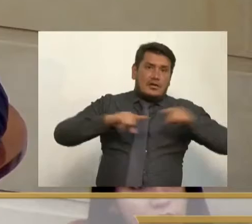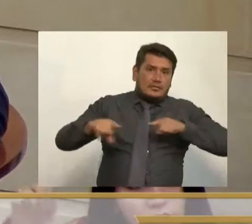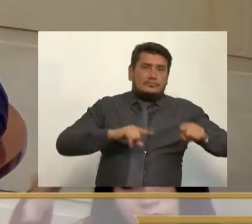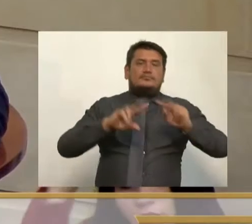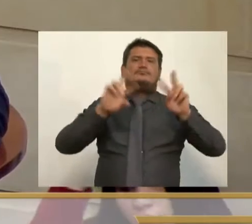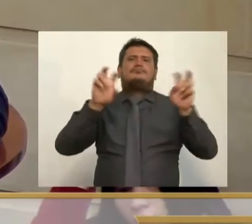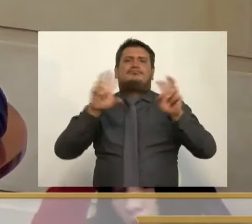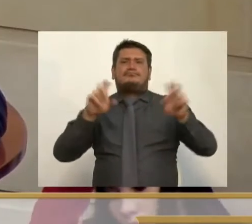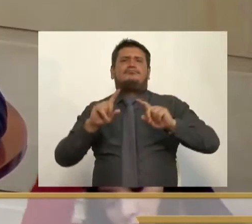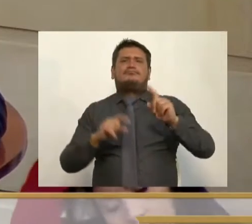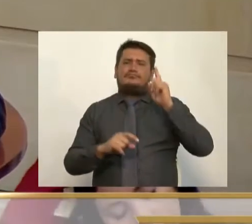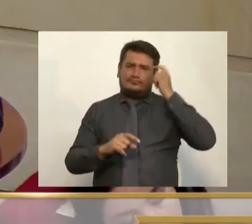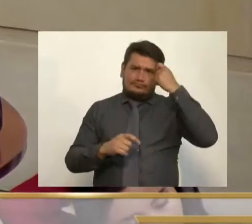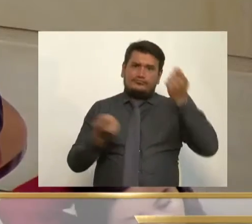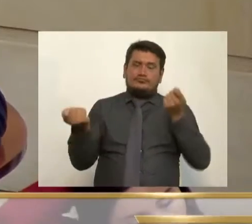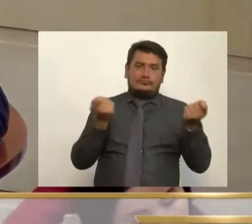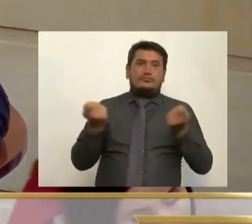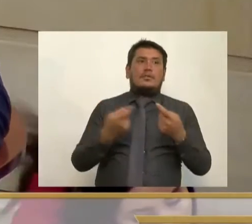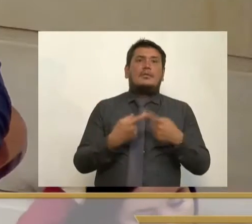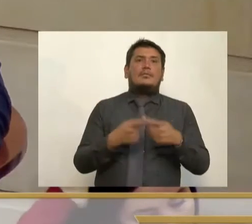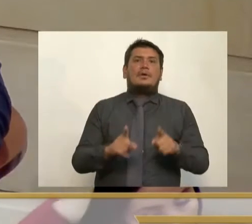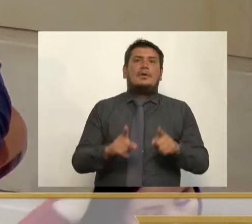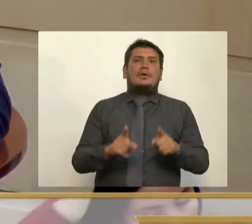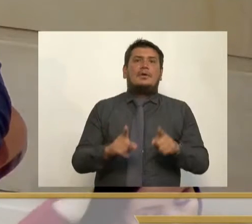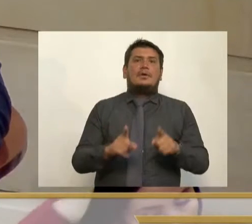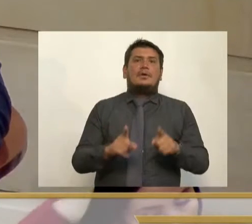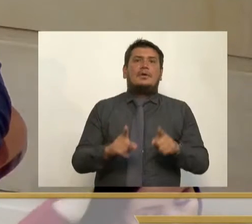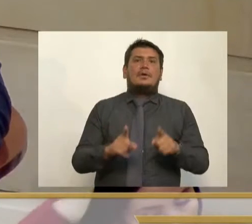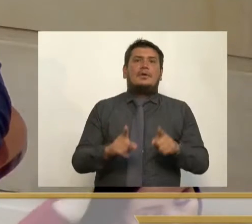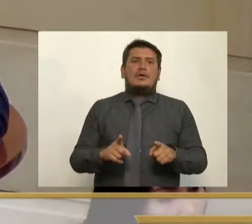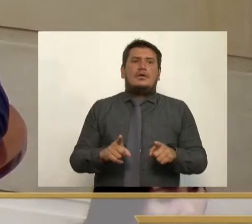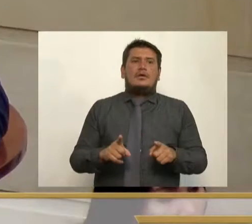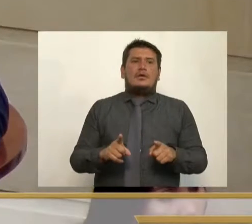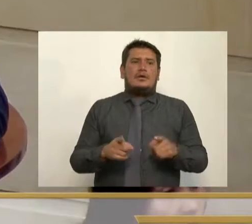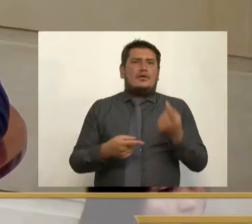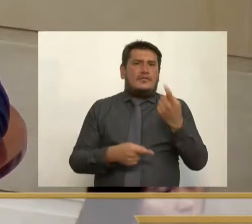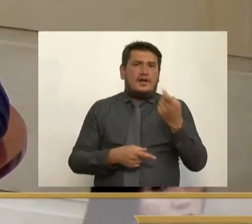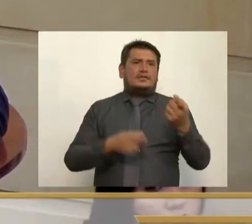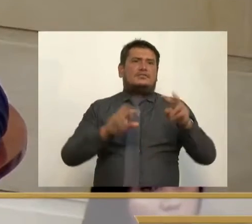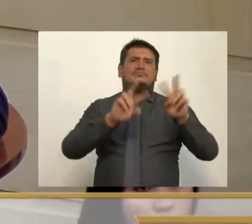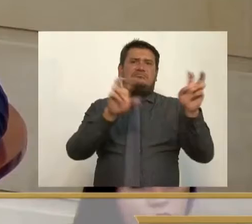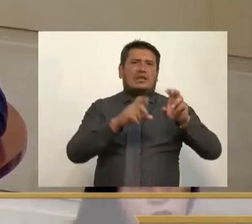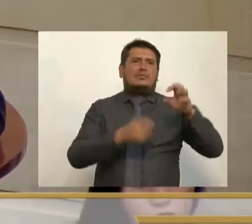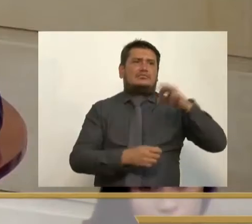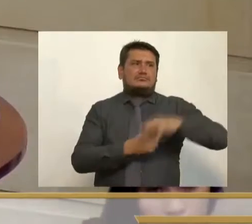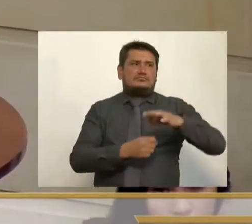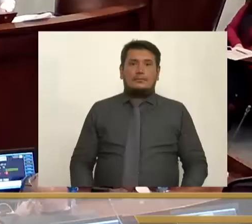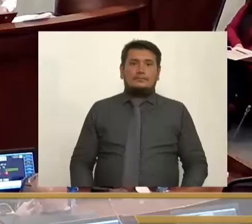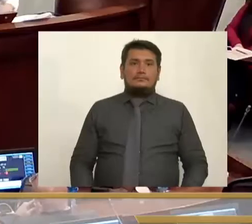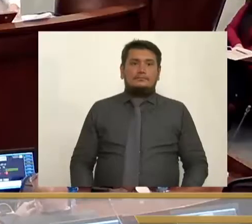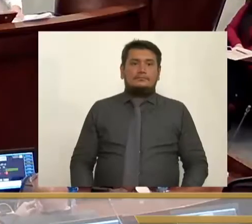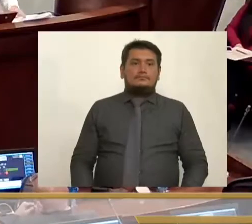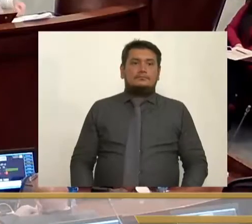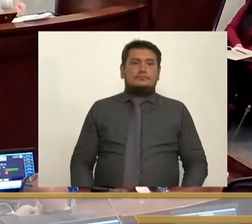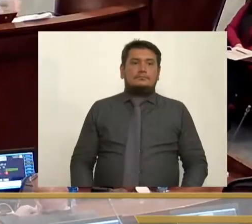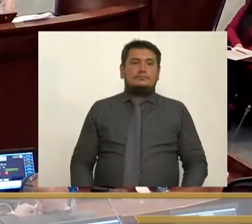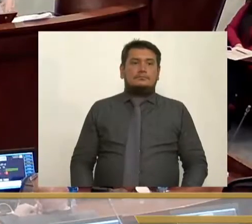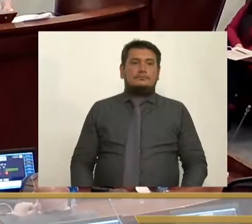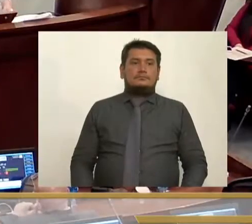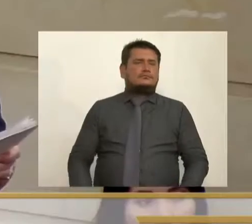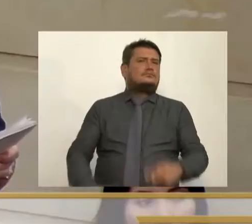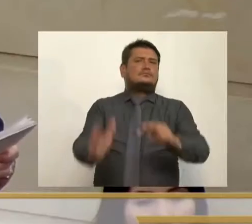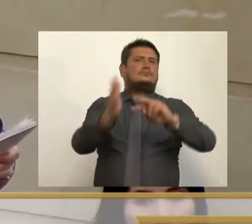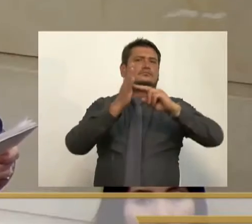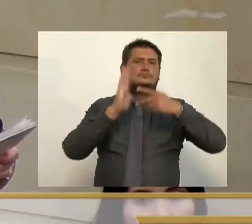pero no a asuntos de legislativo, no a asuntos de elecciones soberanas. Es decir,